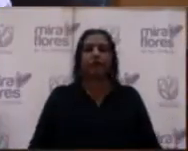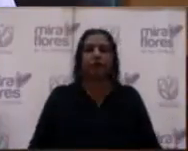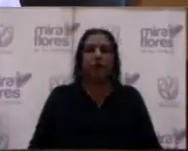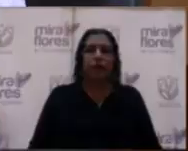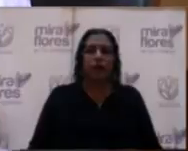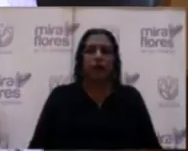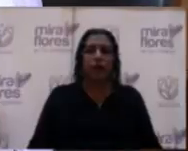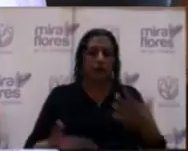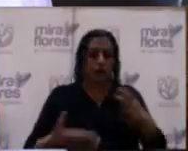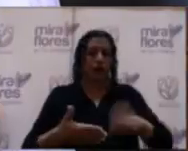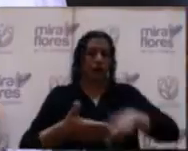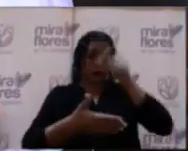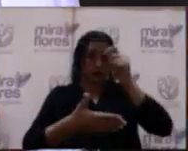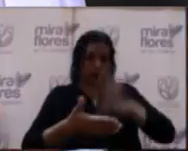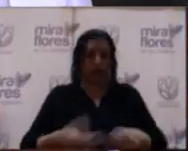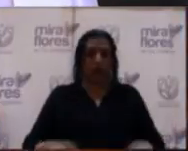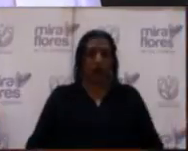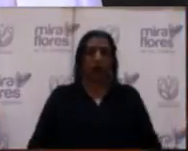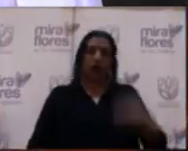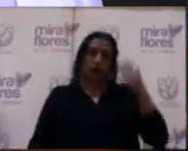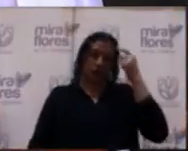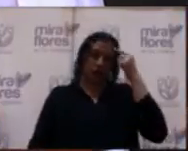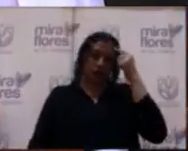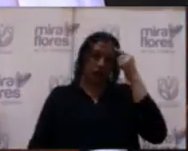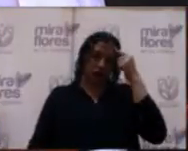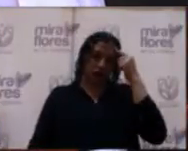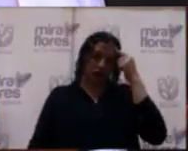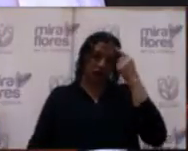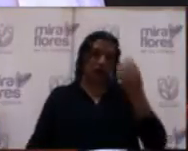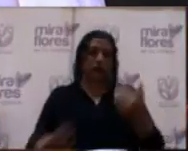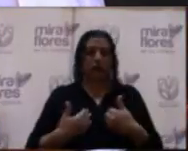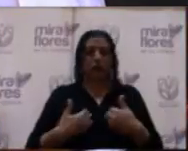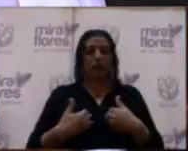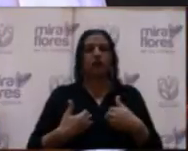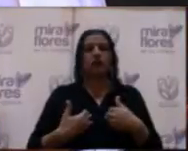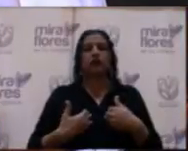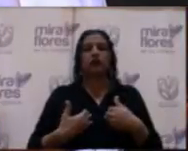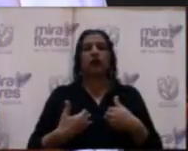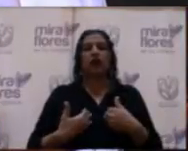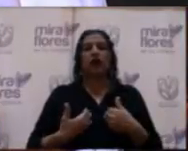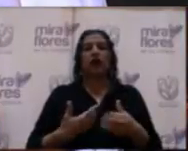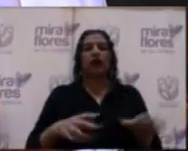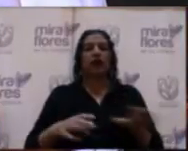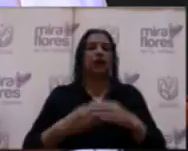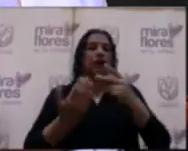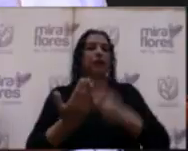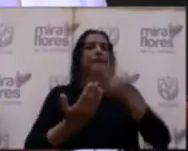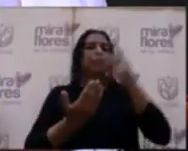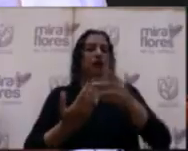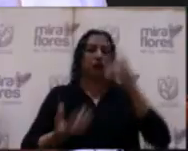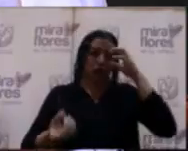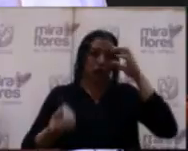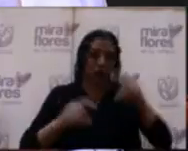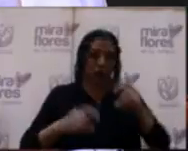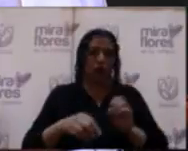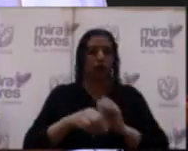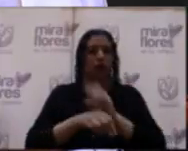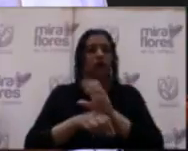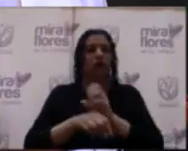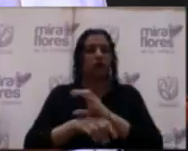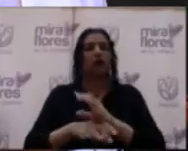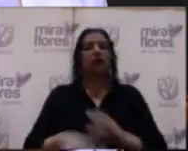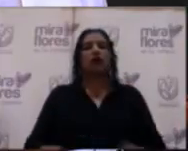Ya se ha firmado esto y pienso entonces que lo que se debe hacer es proyecto de acuerdo de consejo, sino más